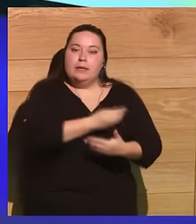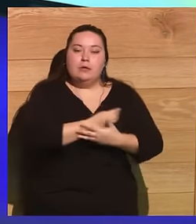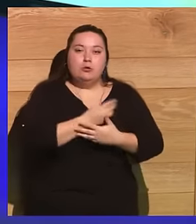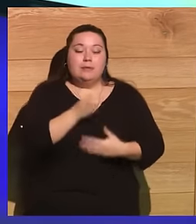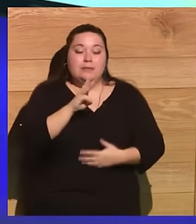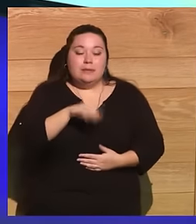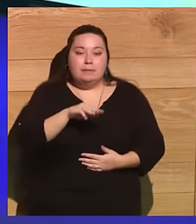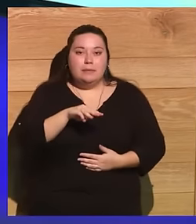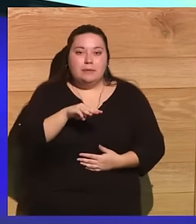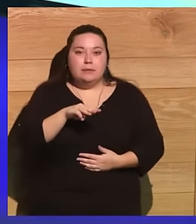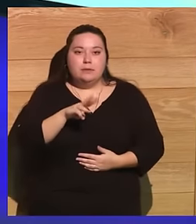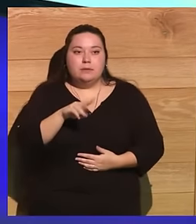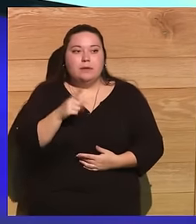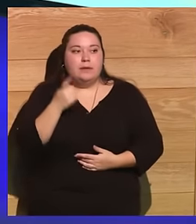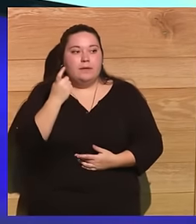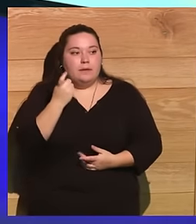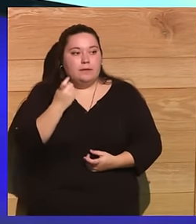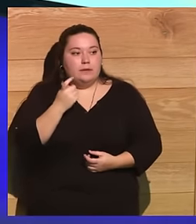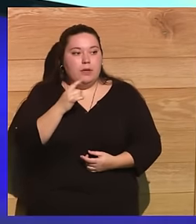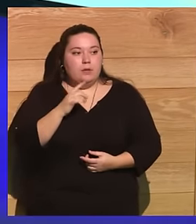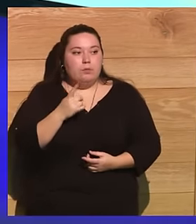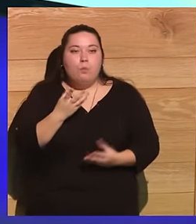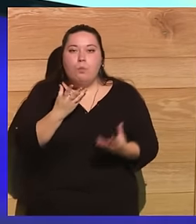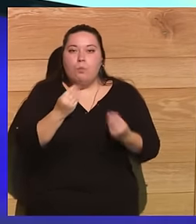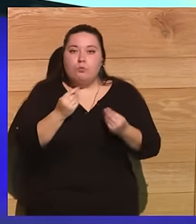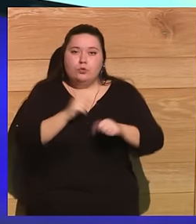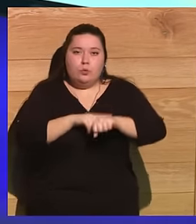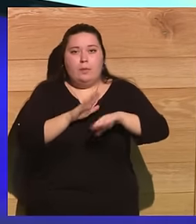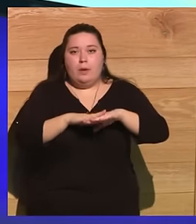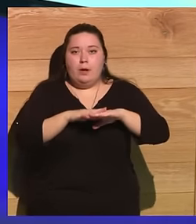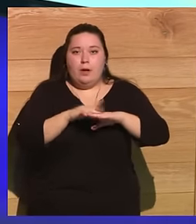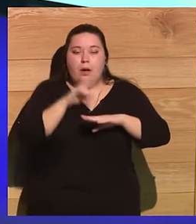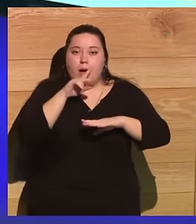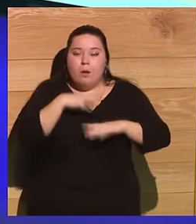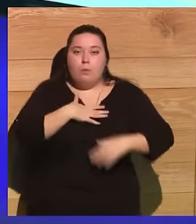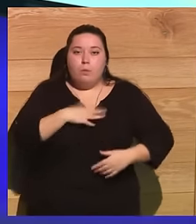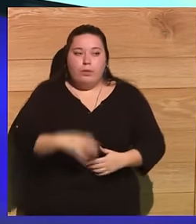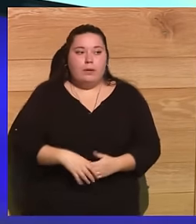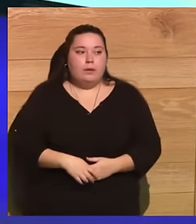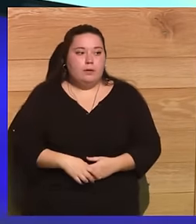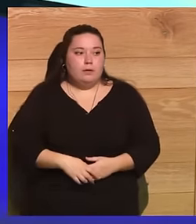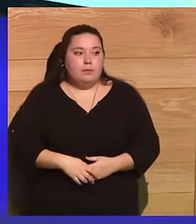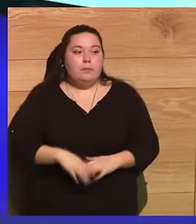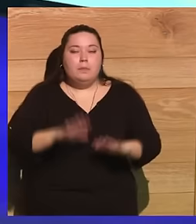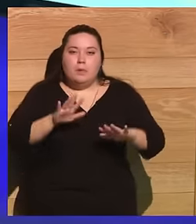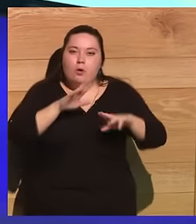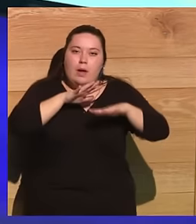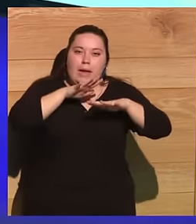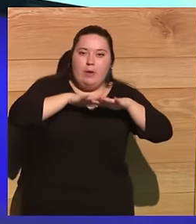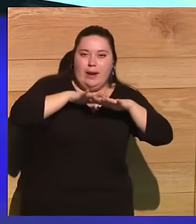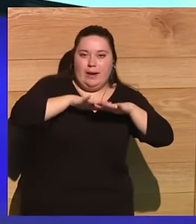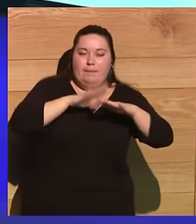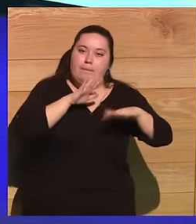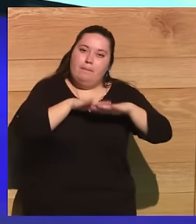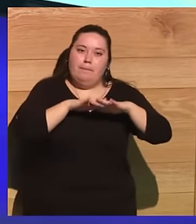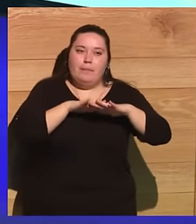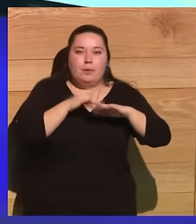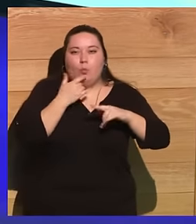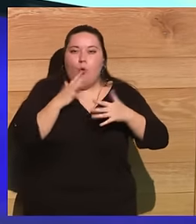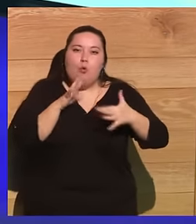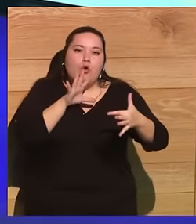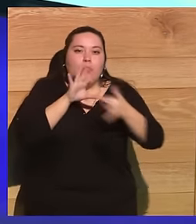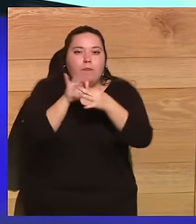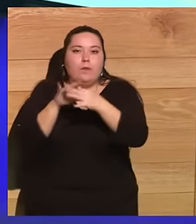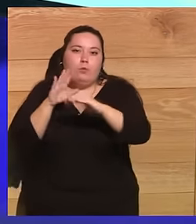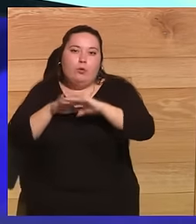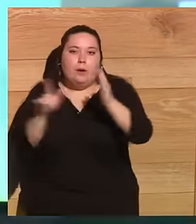ejemplo, necesitan el cuádruple de tiempo para producir sus primeras palabras. Entonces, el sistema, la red, los circuitos para la producción del lenguaje no solamente